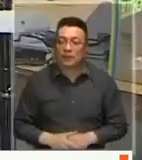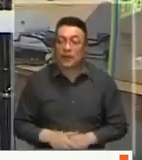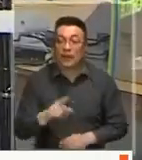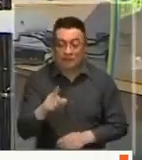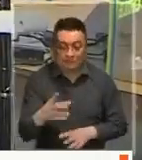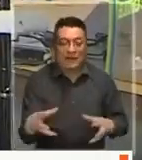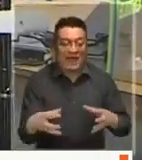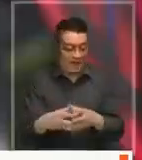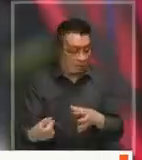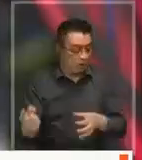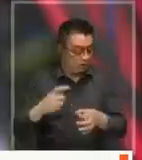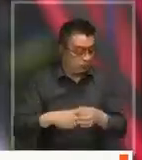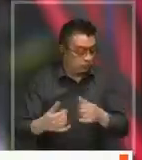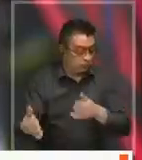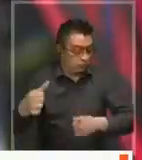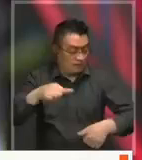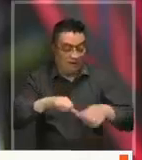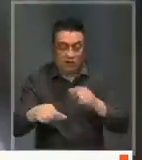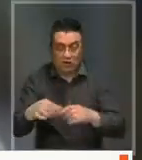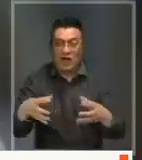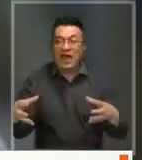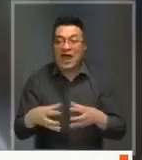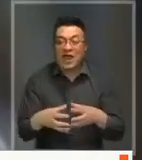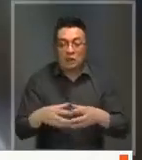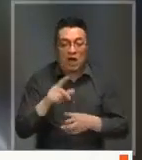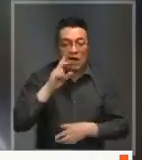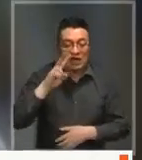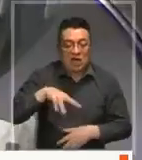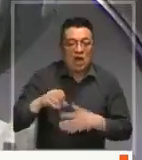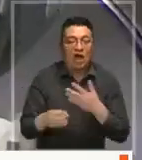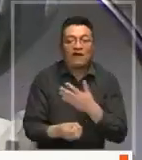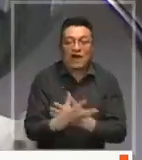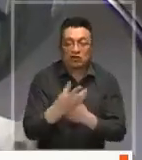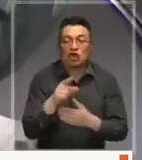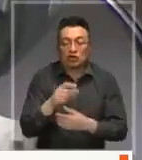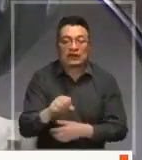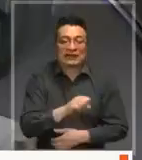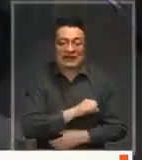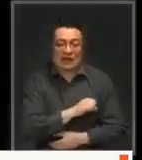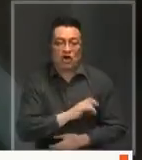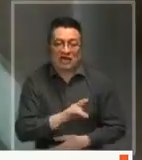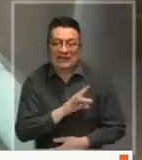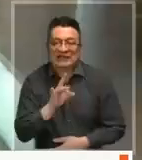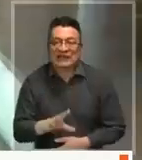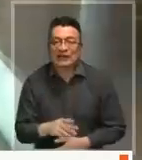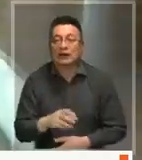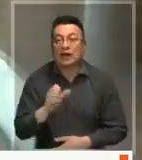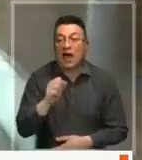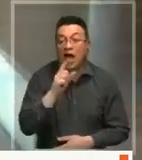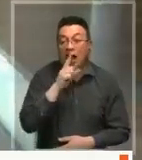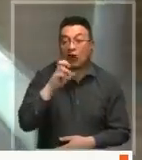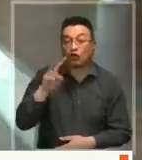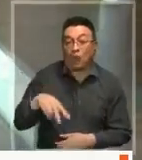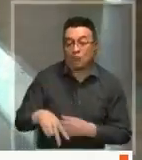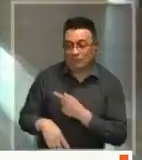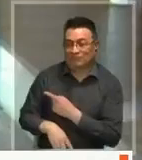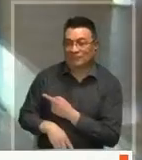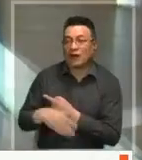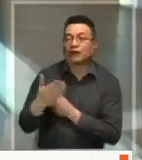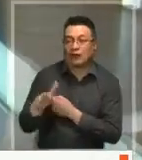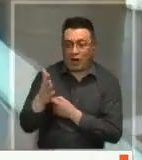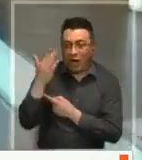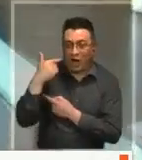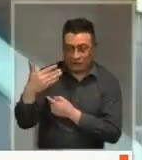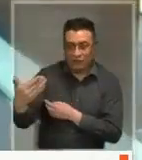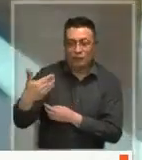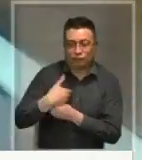parte del equipo del Laboratorio de Emprendimiento e Innovación de la Universidad Santiago de Chile, que desarrollan a Atom, ese mismo robot que ya conocimos en el